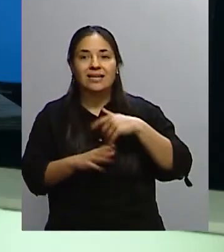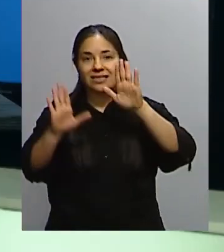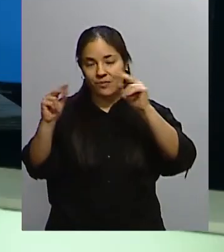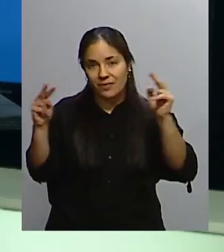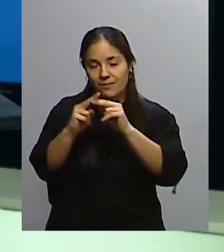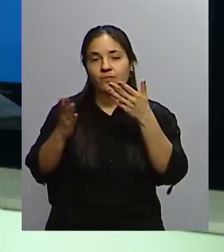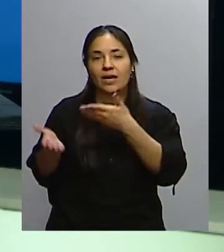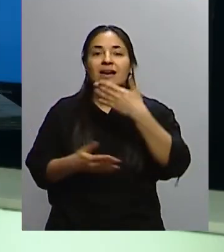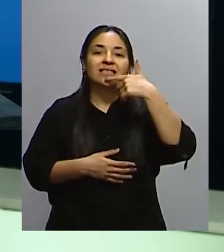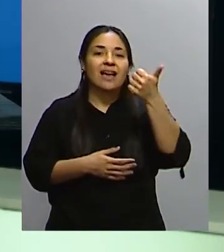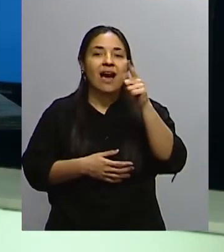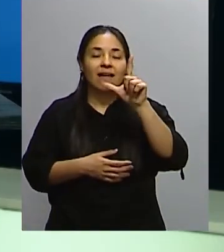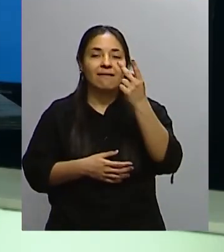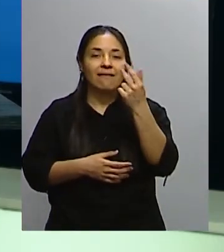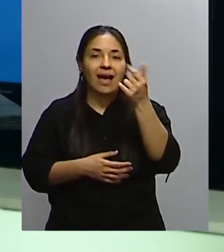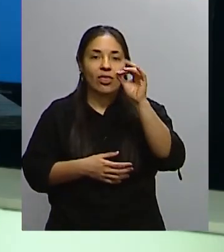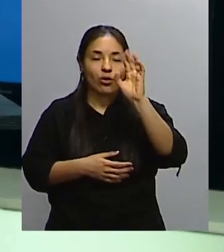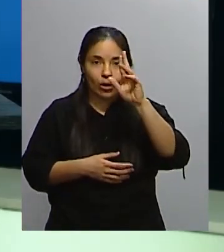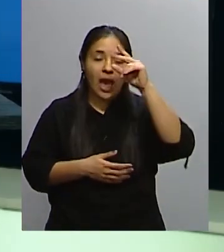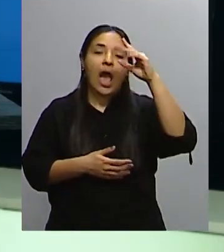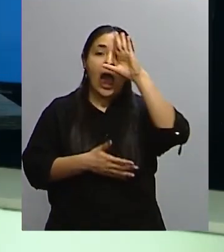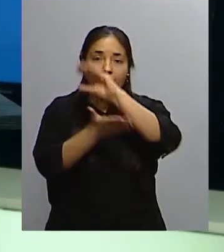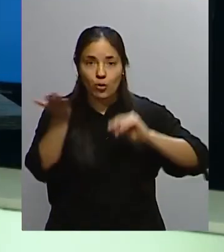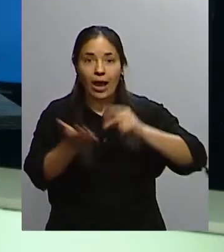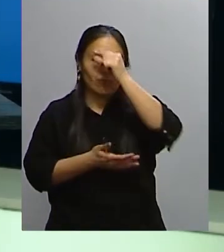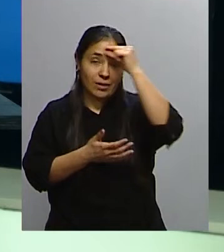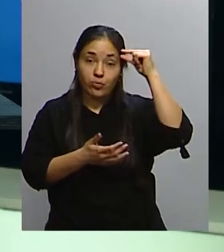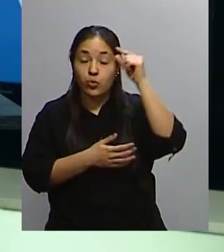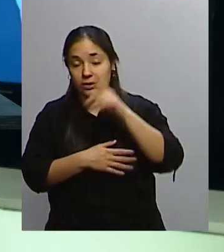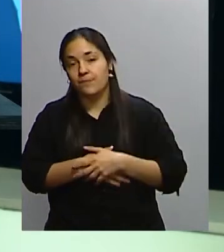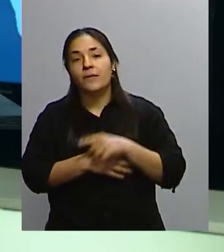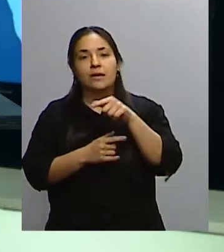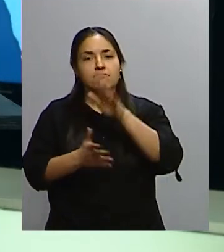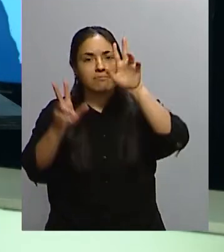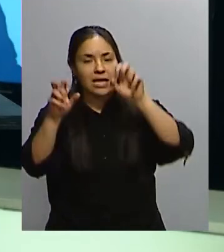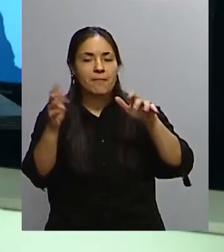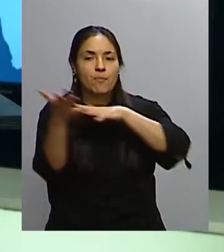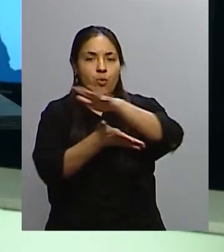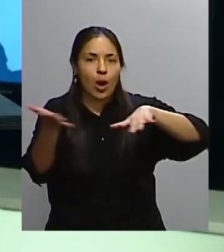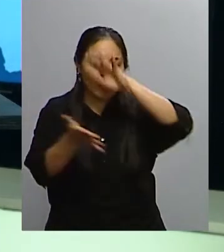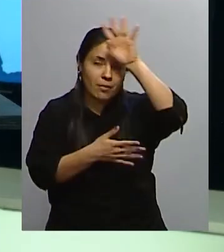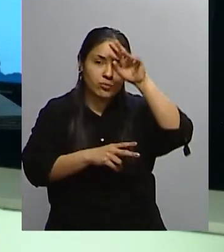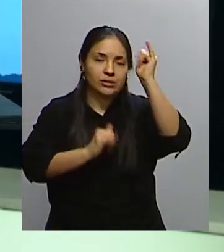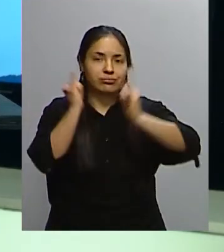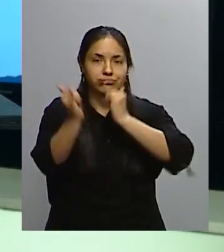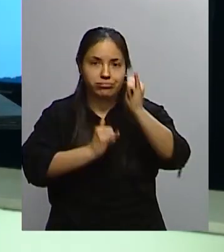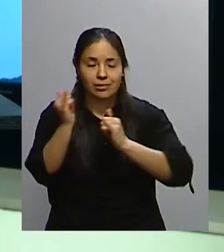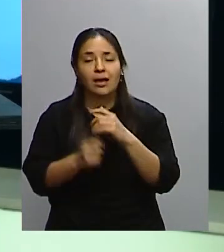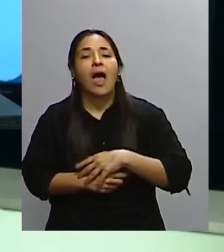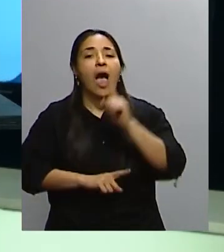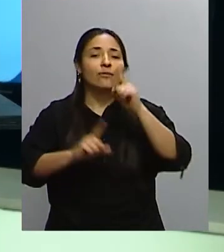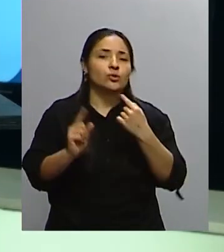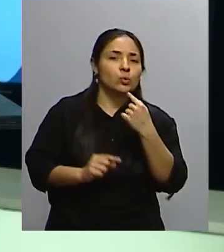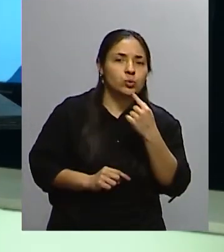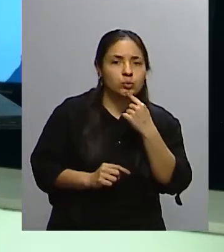Ahí pasaba Salvador Millaleo, abogado mapuche, hablando justamente del pueblo mapuche y específicamente despejando un poco, ¿no?, el